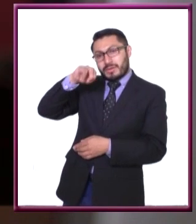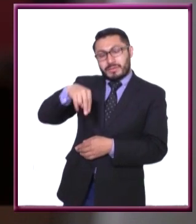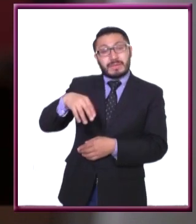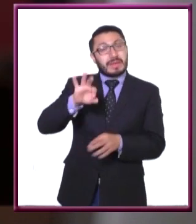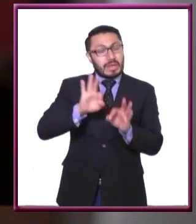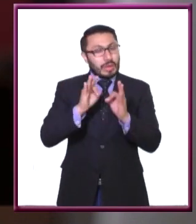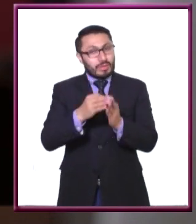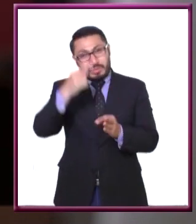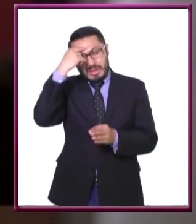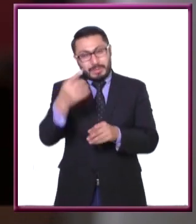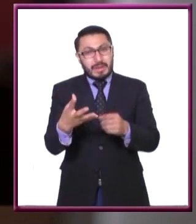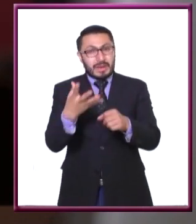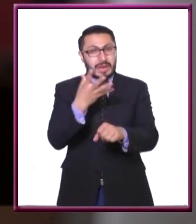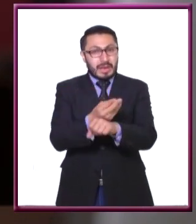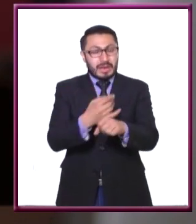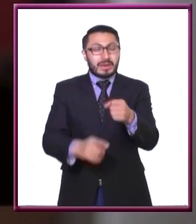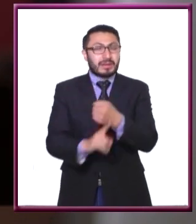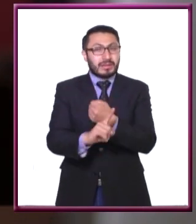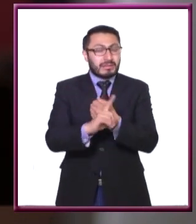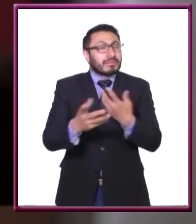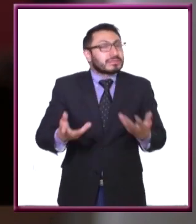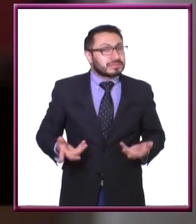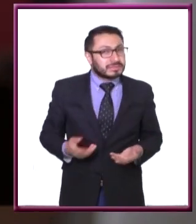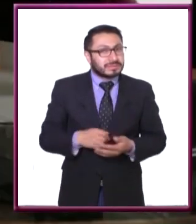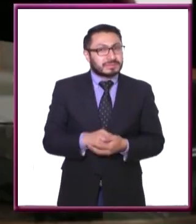para abordar los problemas?